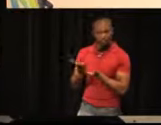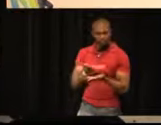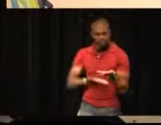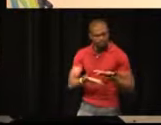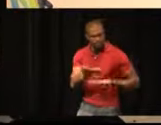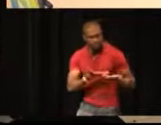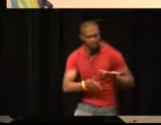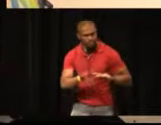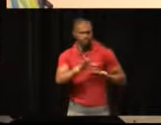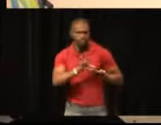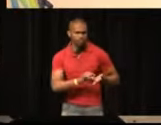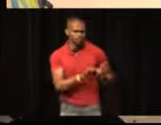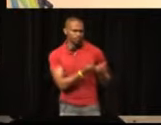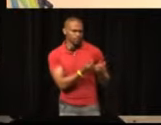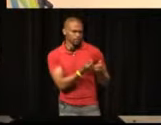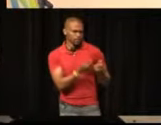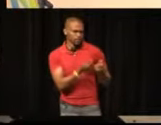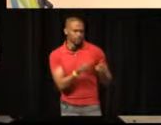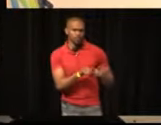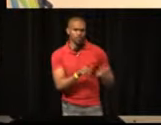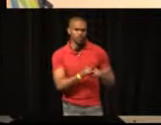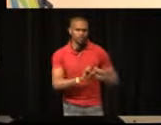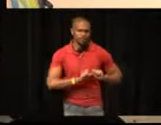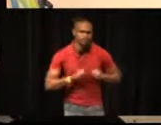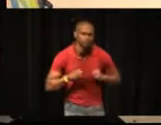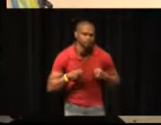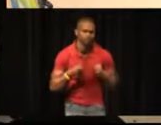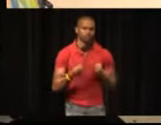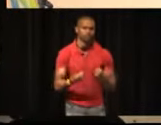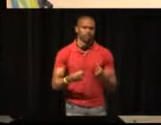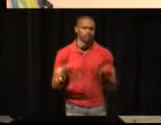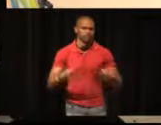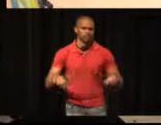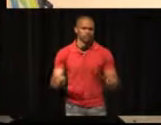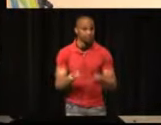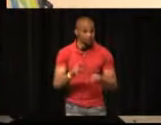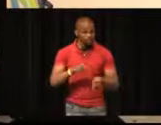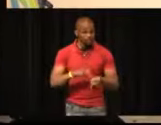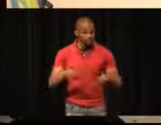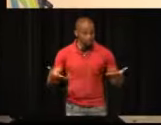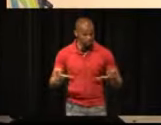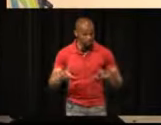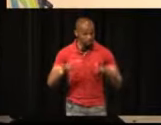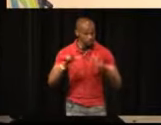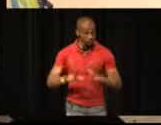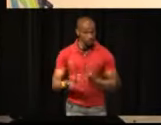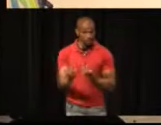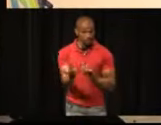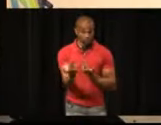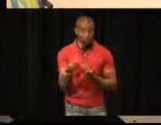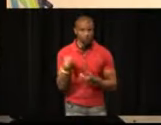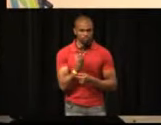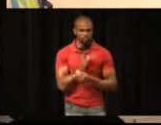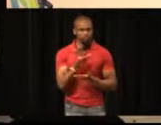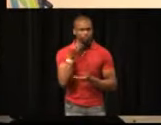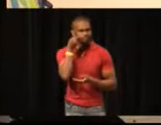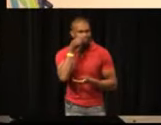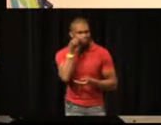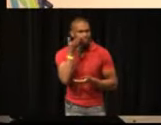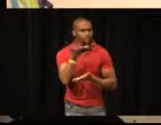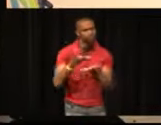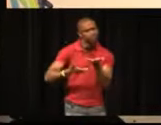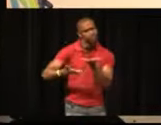de involucración o de tener este dinero, fondos y esfuerzos. Y justamente en un momento como este, en un lugar, es intercambio